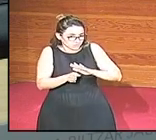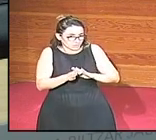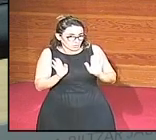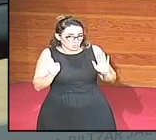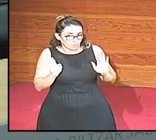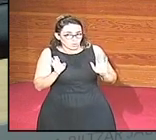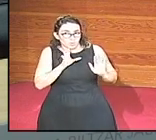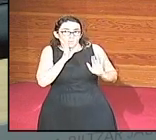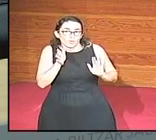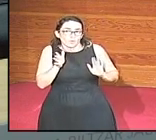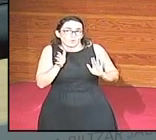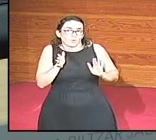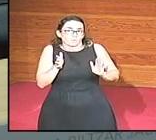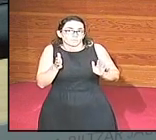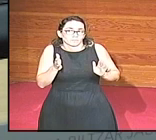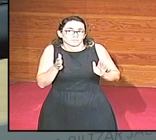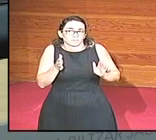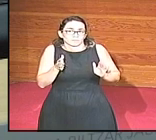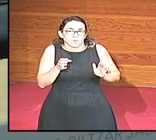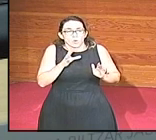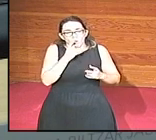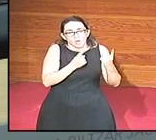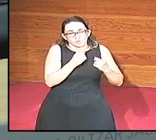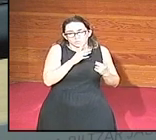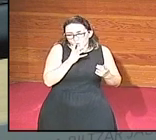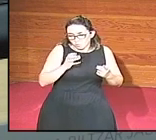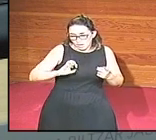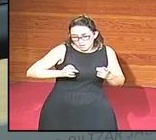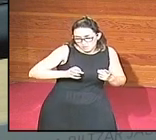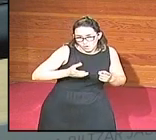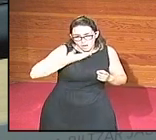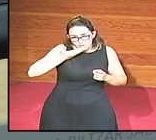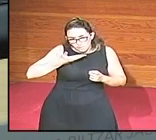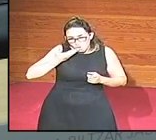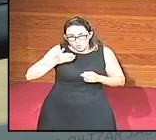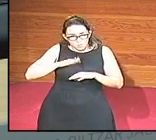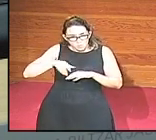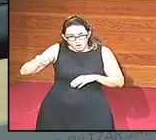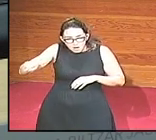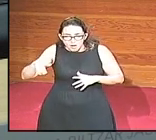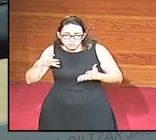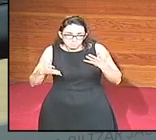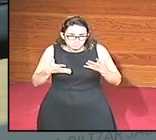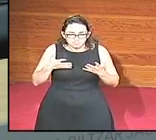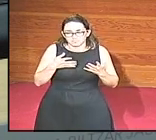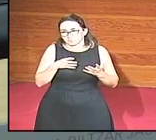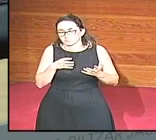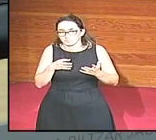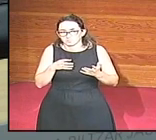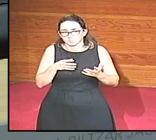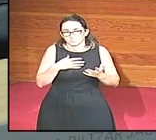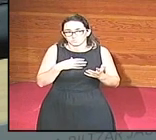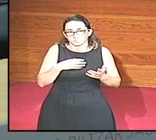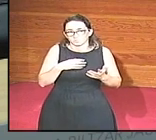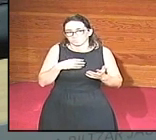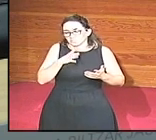Porque lo que le estás... Porque él es el que tiene el grifo de la calefacción. ¿Me entiendes? Y en un momento dado le interesaba vendernos lo